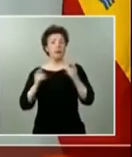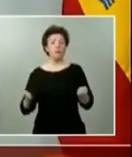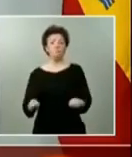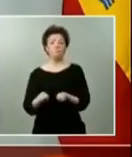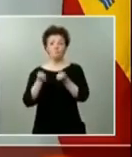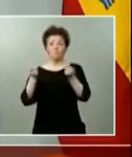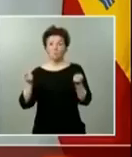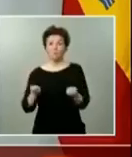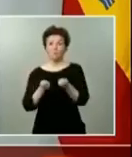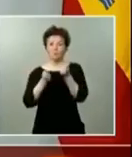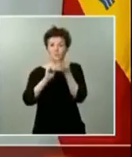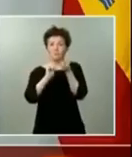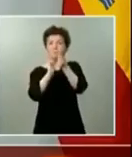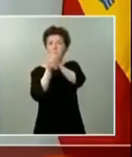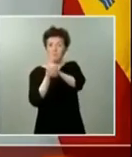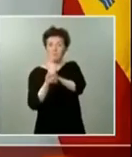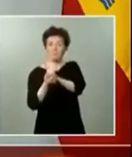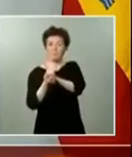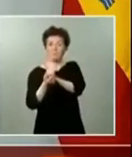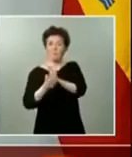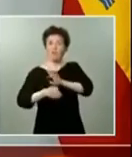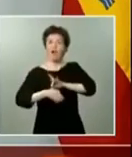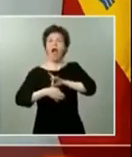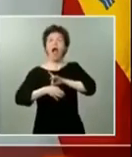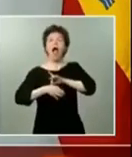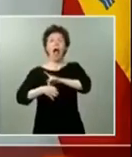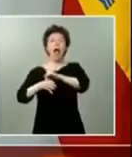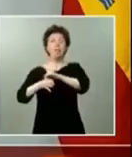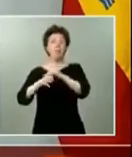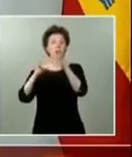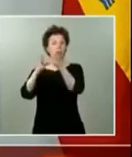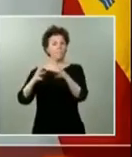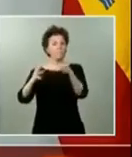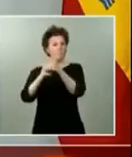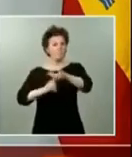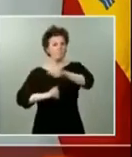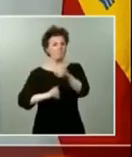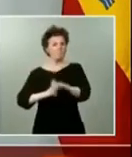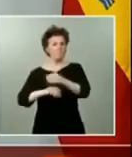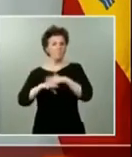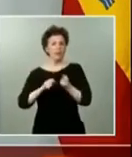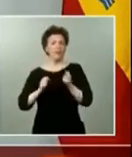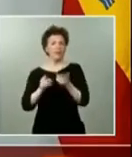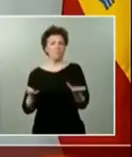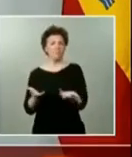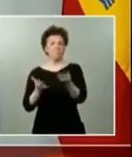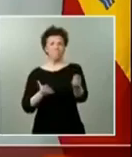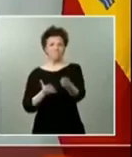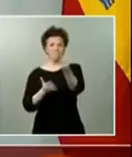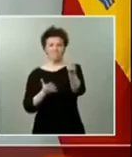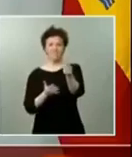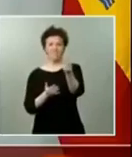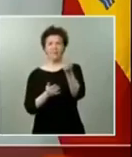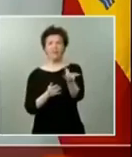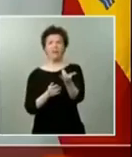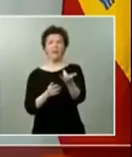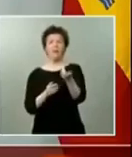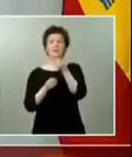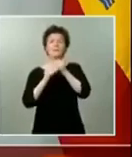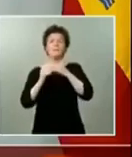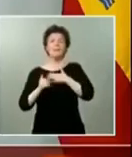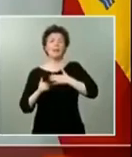vientos de cambio con una agenda muy ambiciosa para propiciar la mejora del bienestar en nuestro